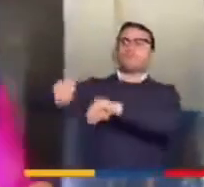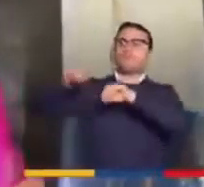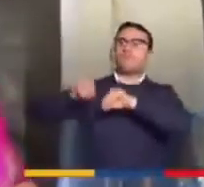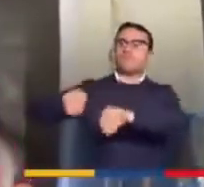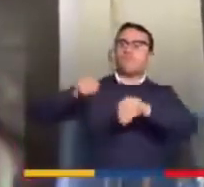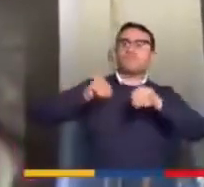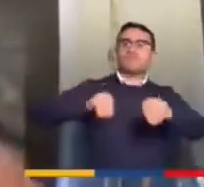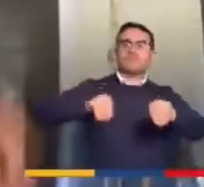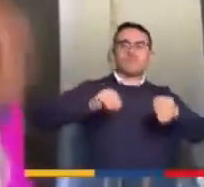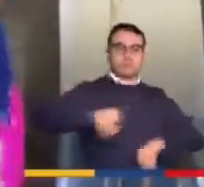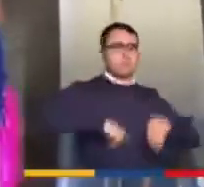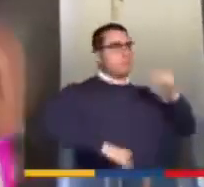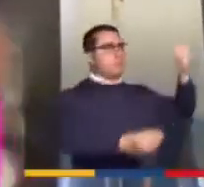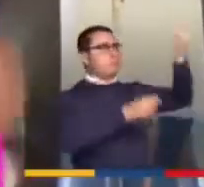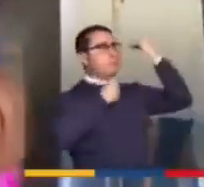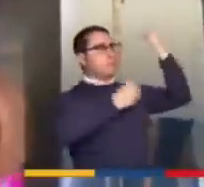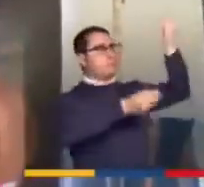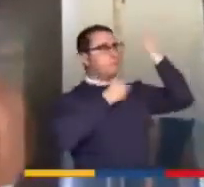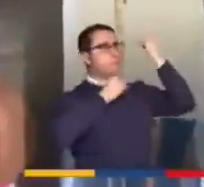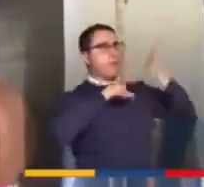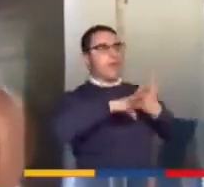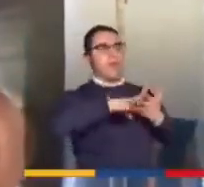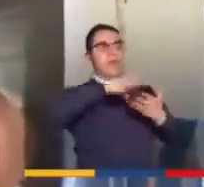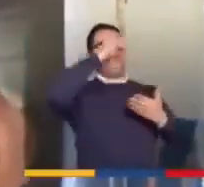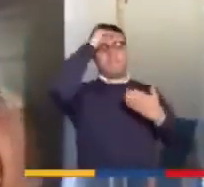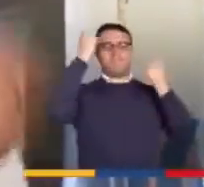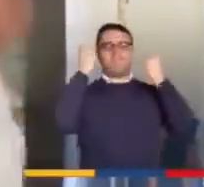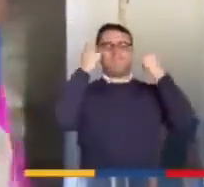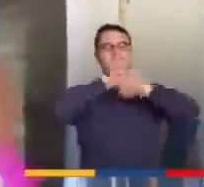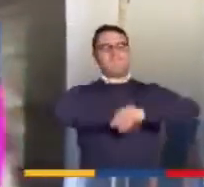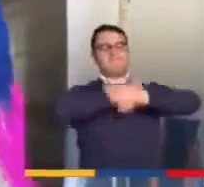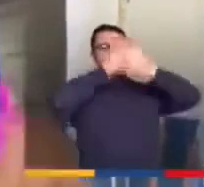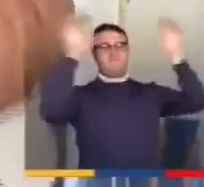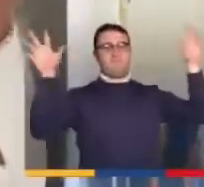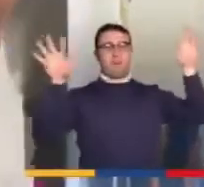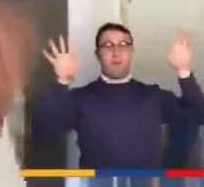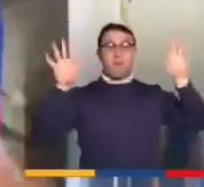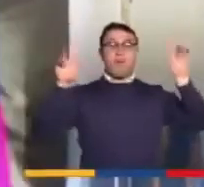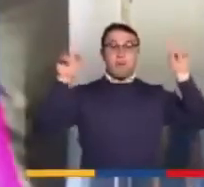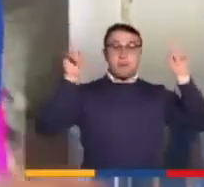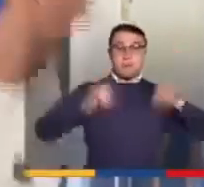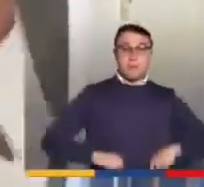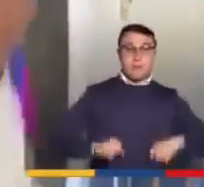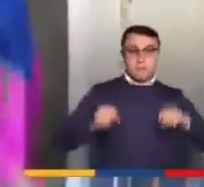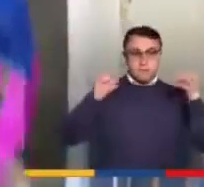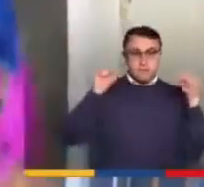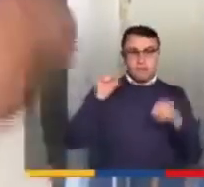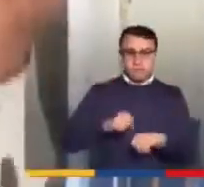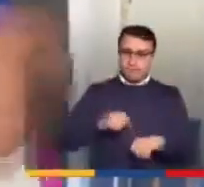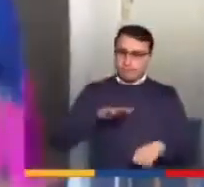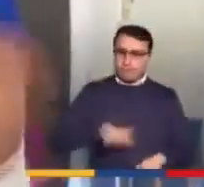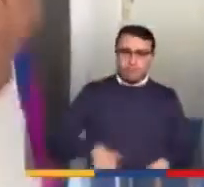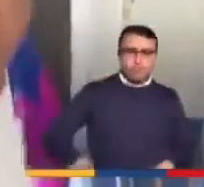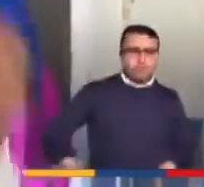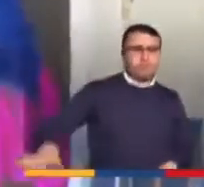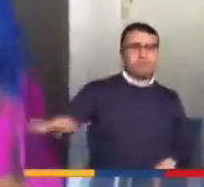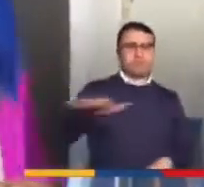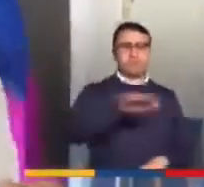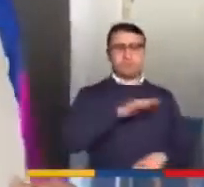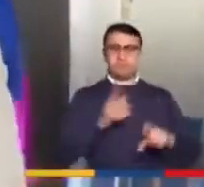estamos hablando. Y para captar la enorme potencialidad que tenemos